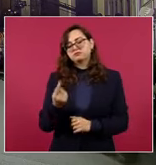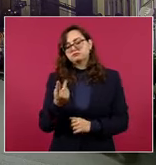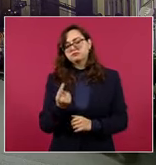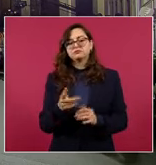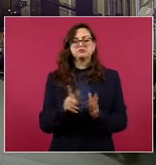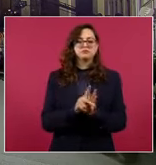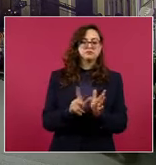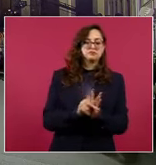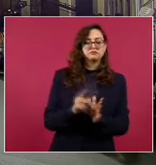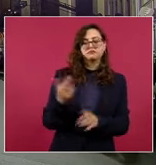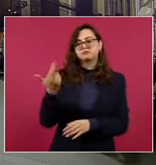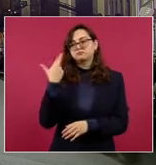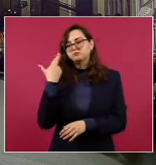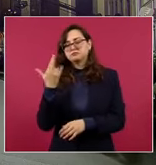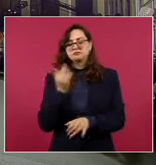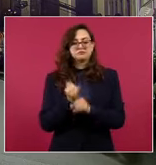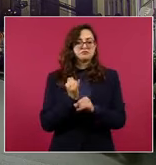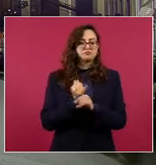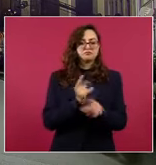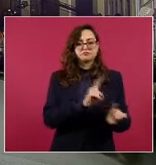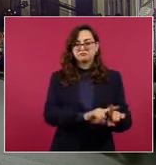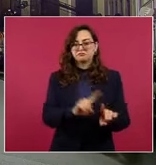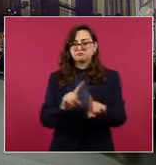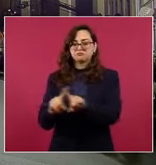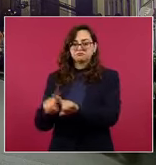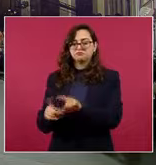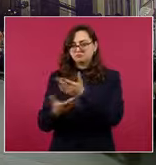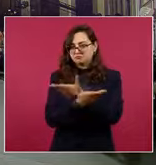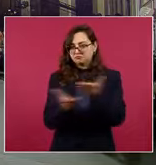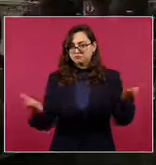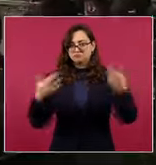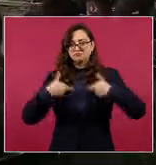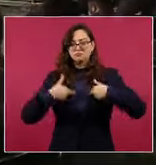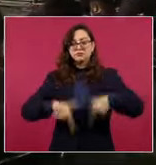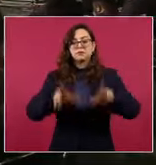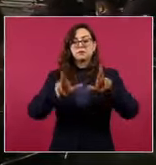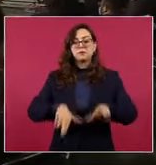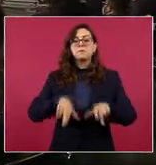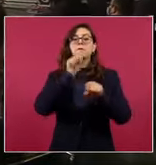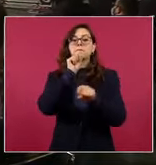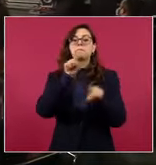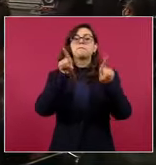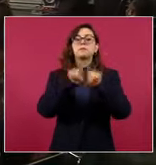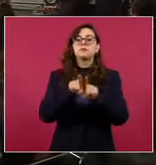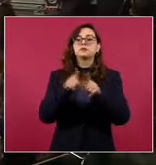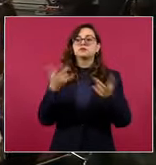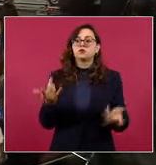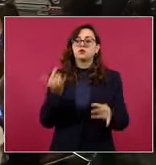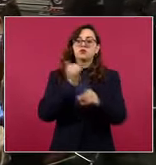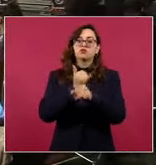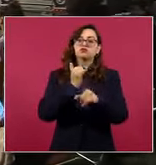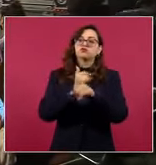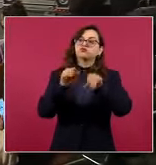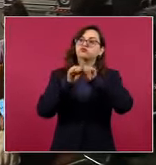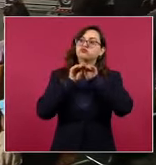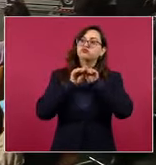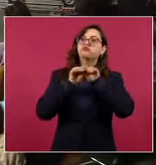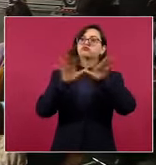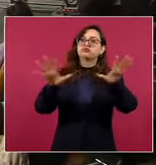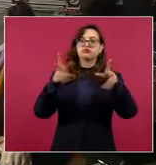comunicación y quienes siguen este espacio presidencial a través de las redes sociales. Saludo a mis compañeros de